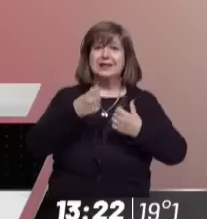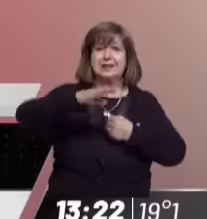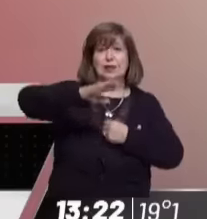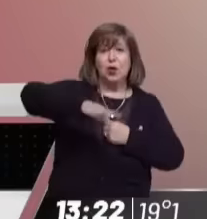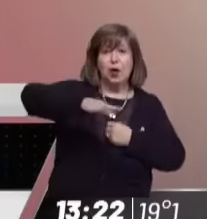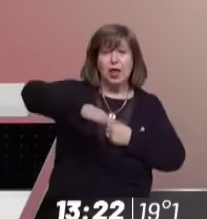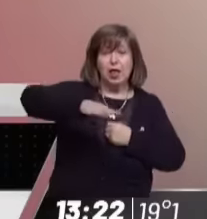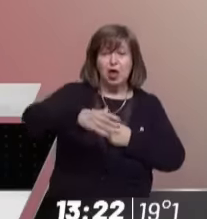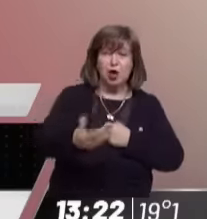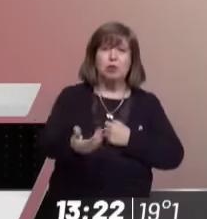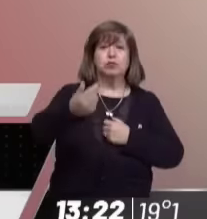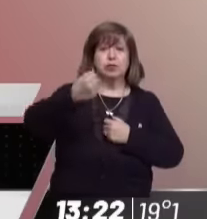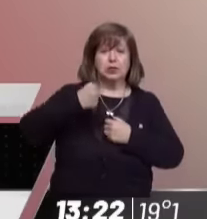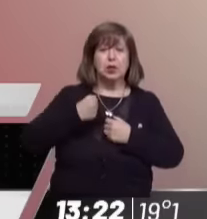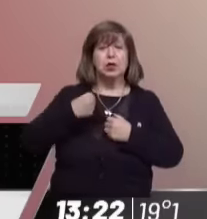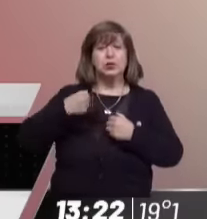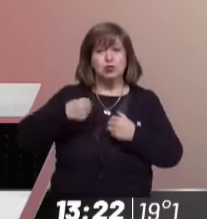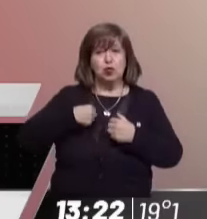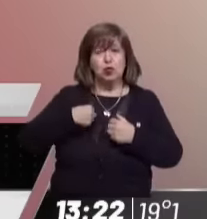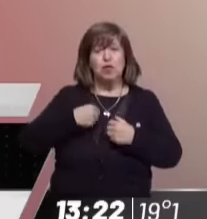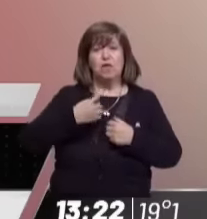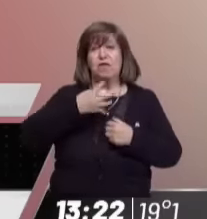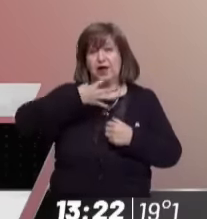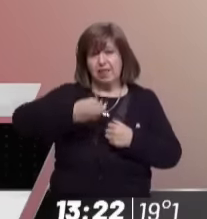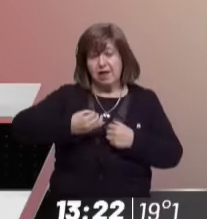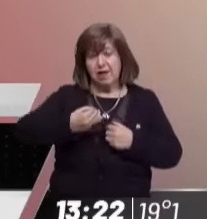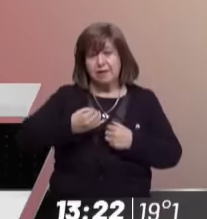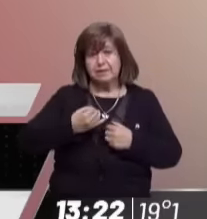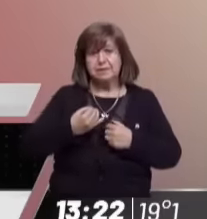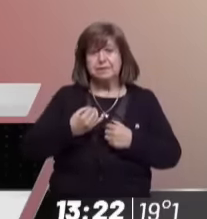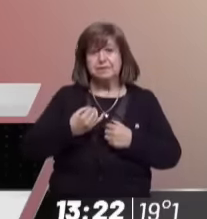Luan. Te garantizo